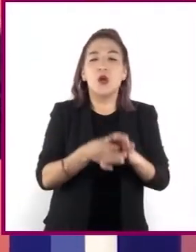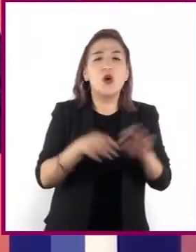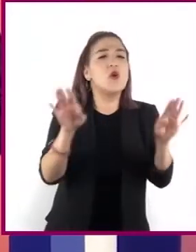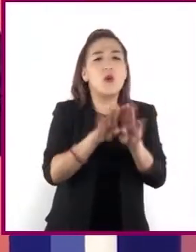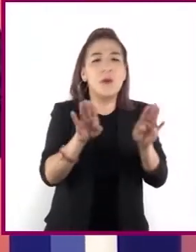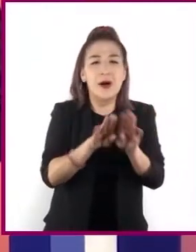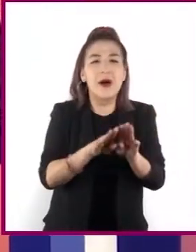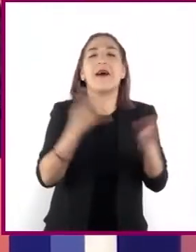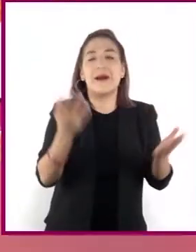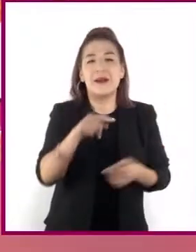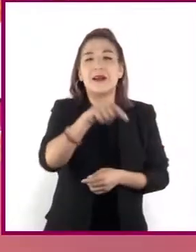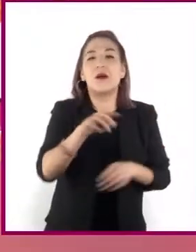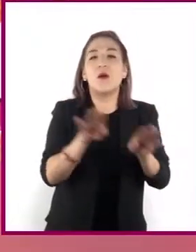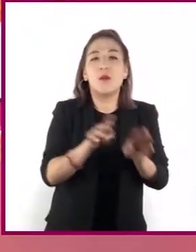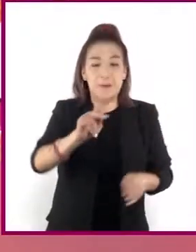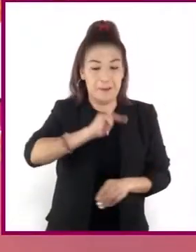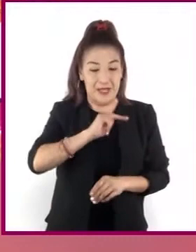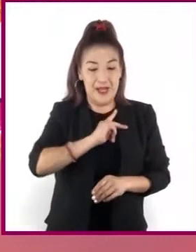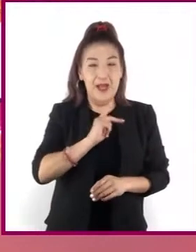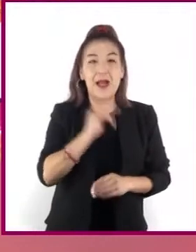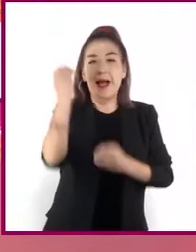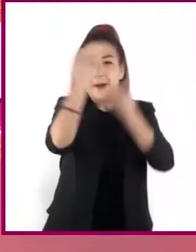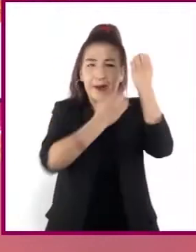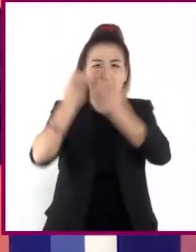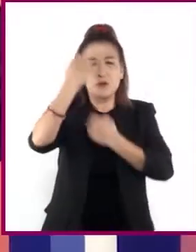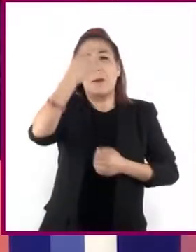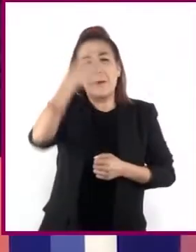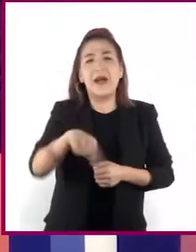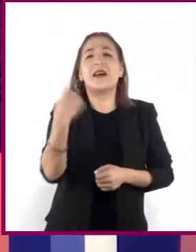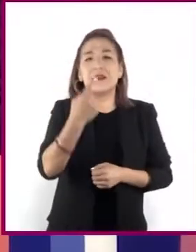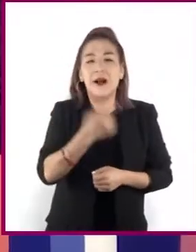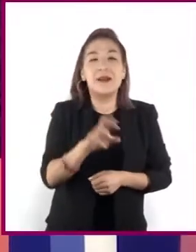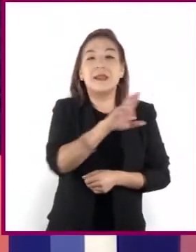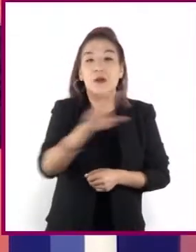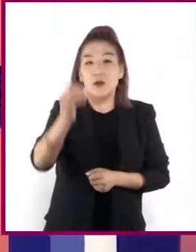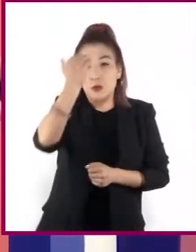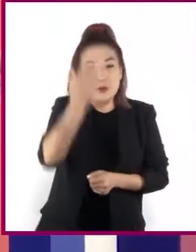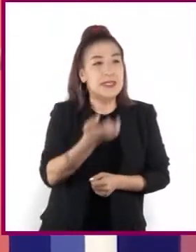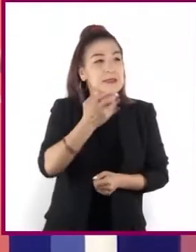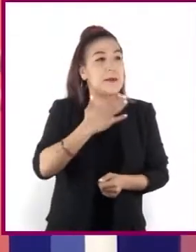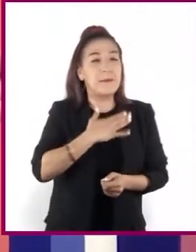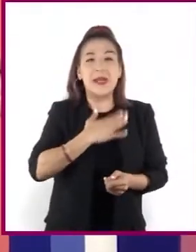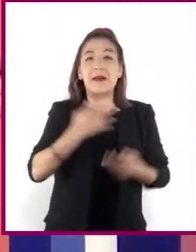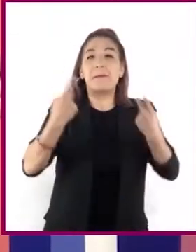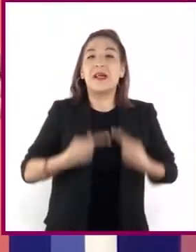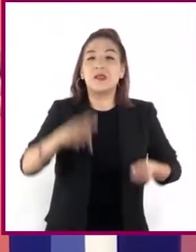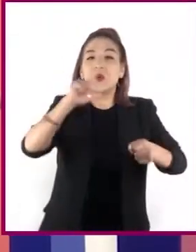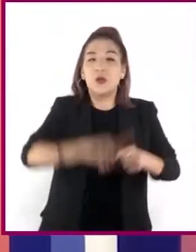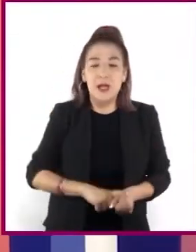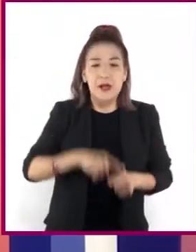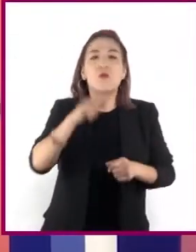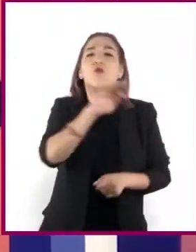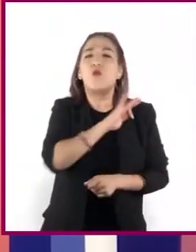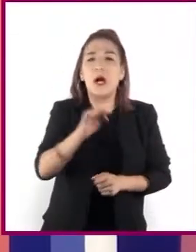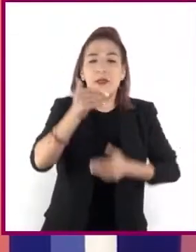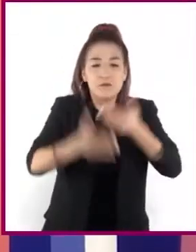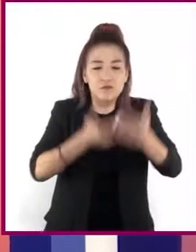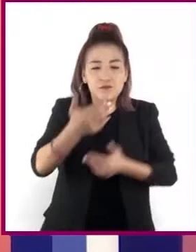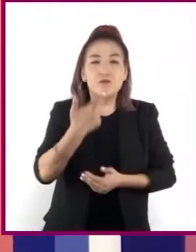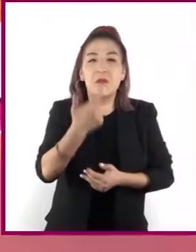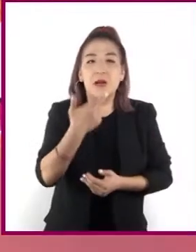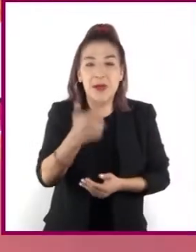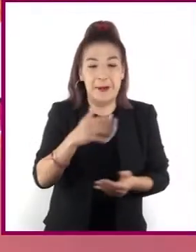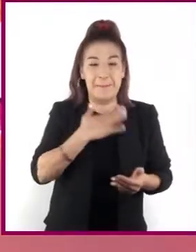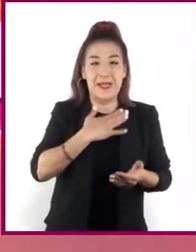una autoevaluación. Eso nos permitirá reconocer de manera personal las situaciones que se pueden mejorar dentro de su